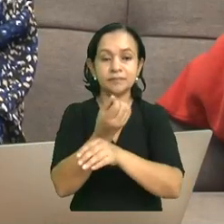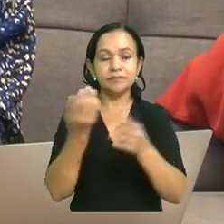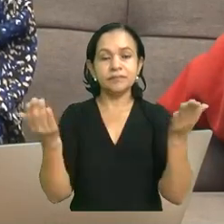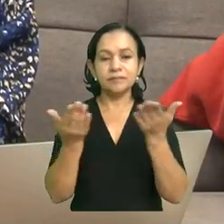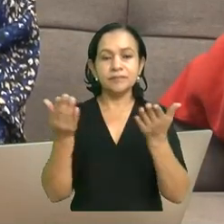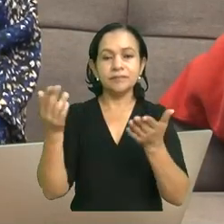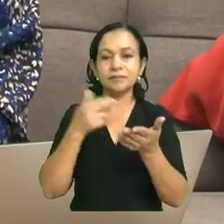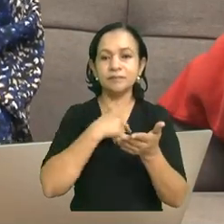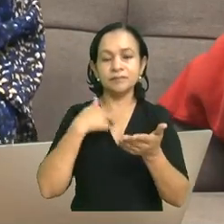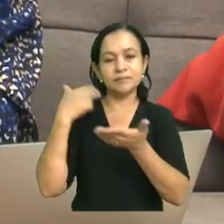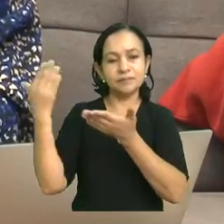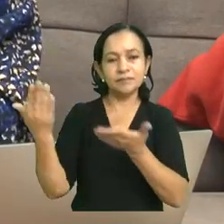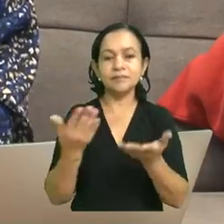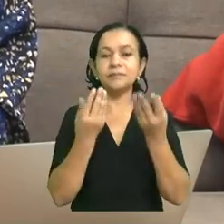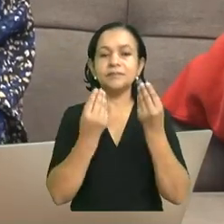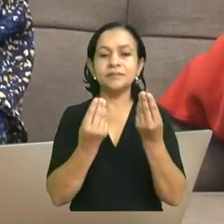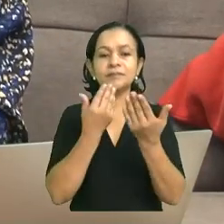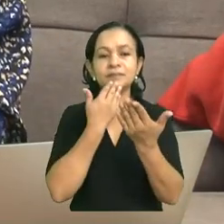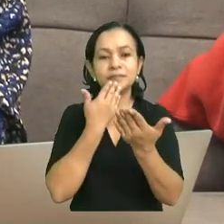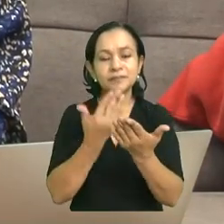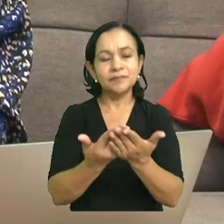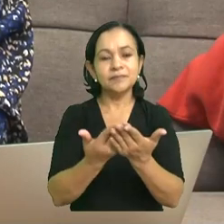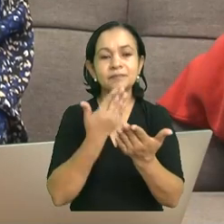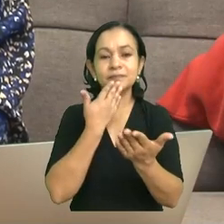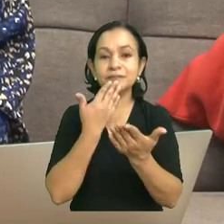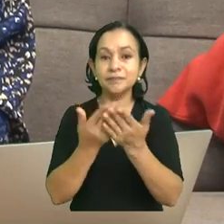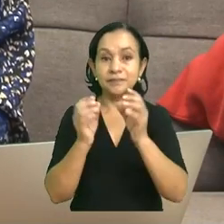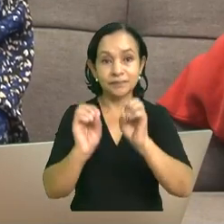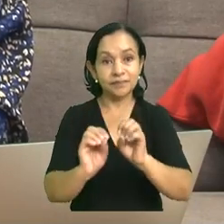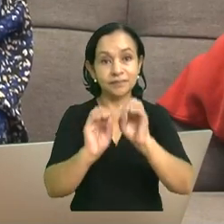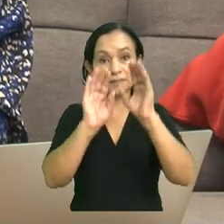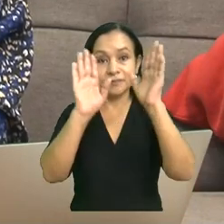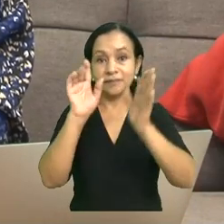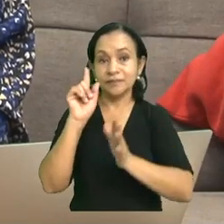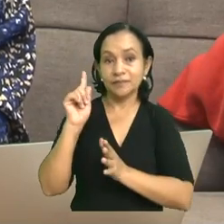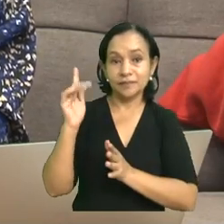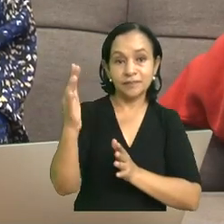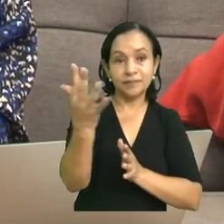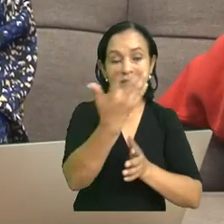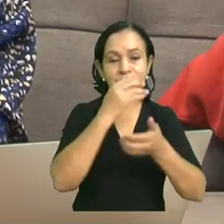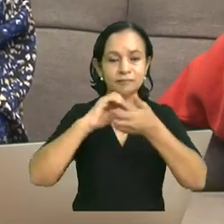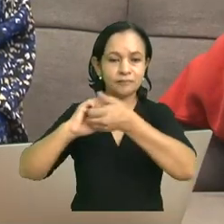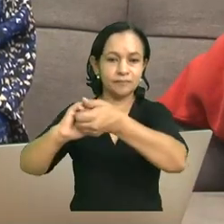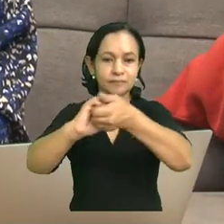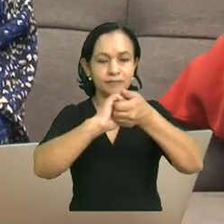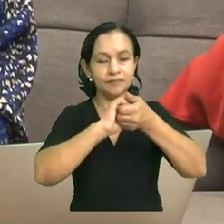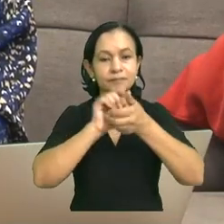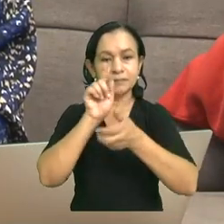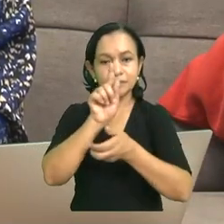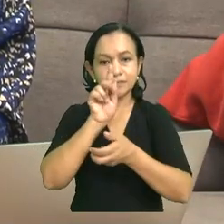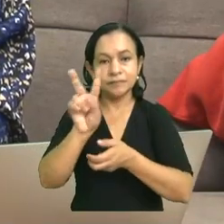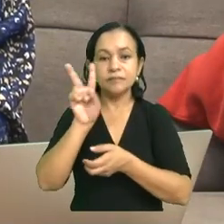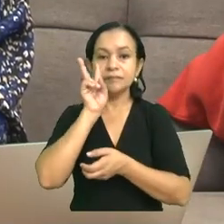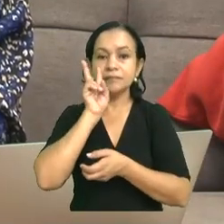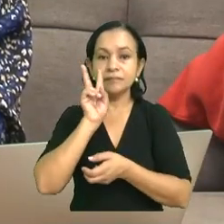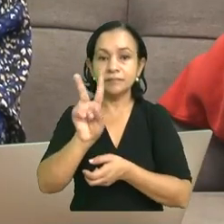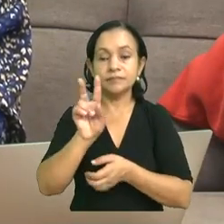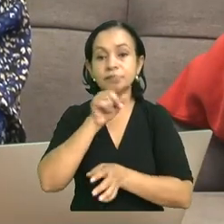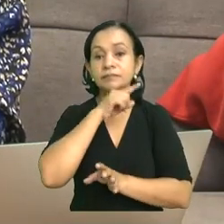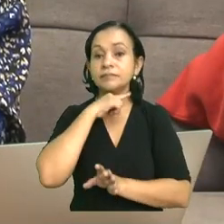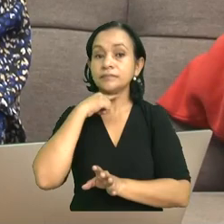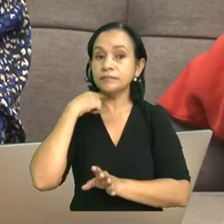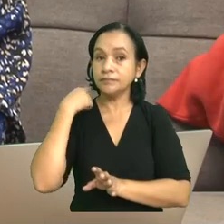Bienvenida. Muchas gracias. Buenos días a todos, amigos, amigas televidentes que nos escuchan. En